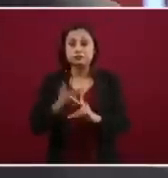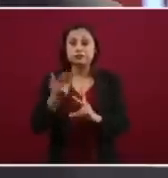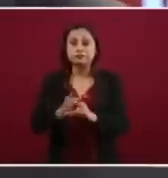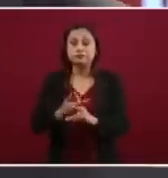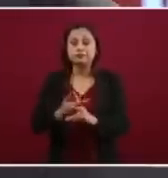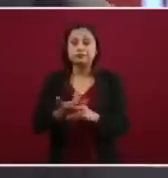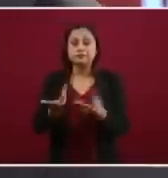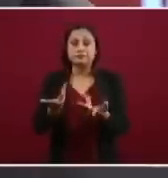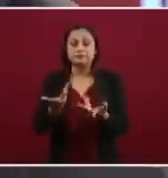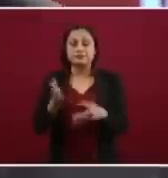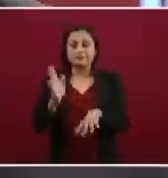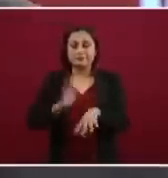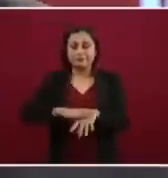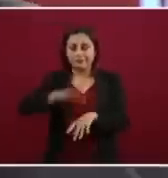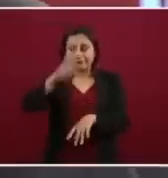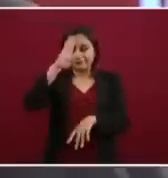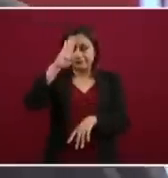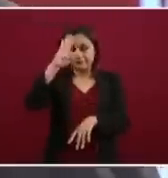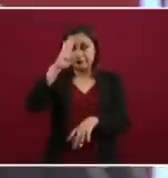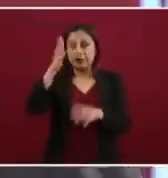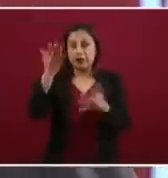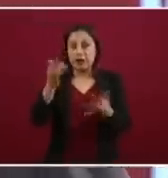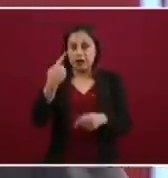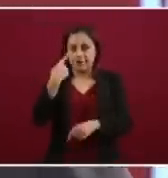Entonces, no es todo el país, incluso